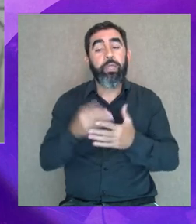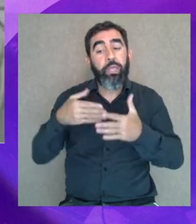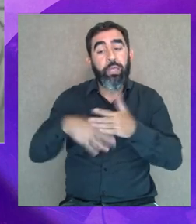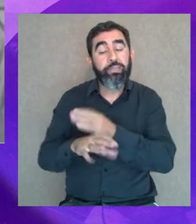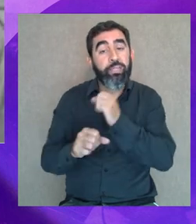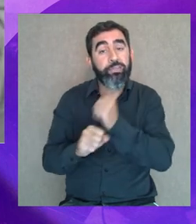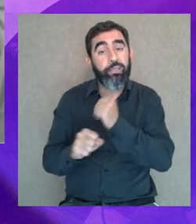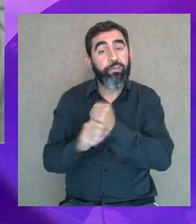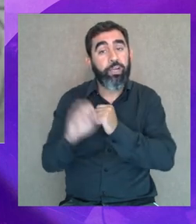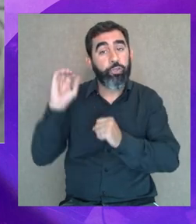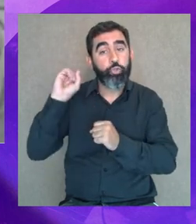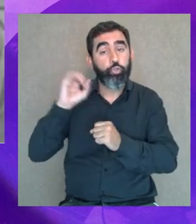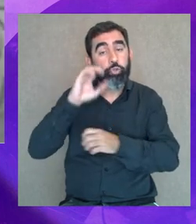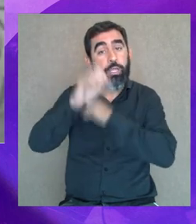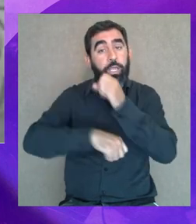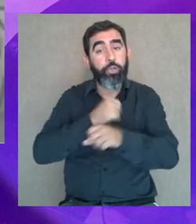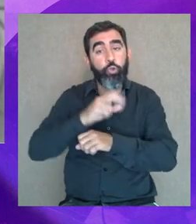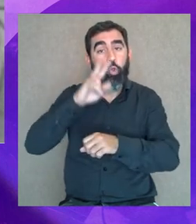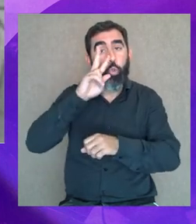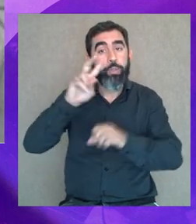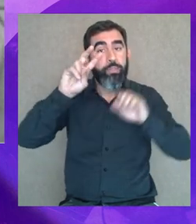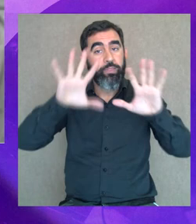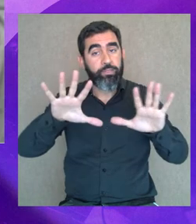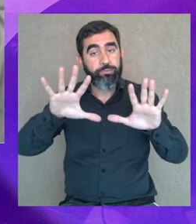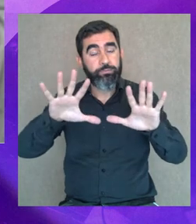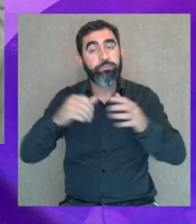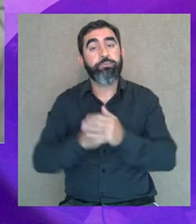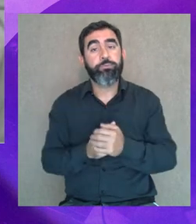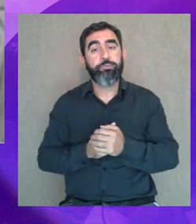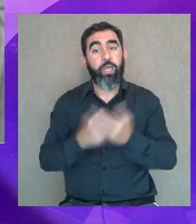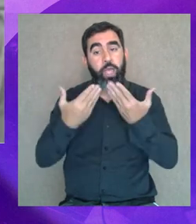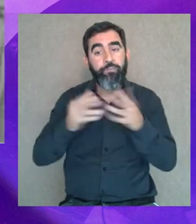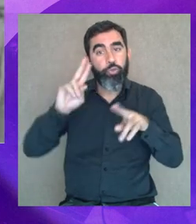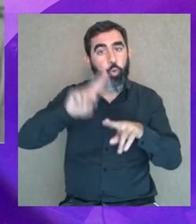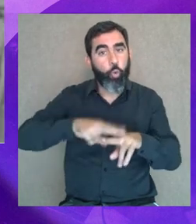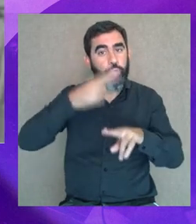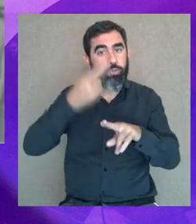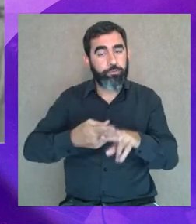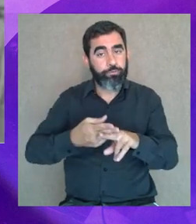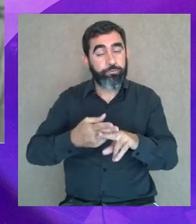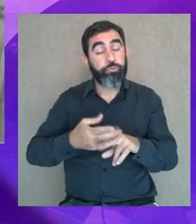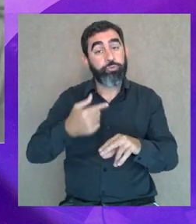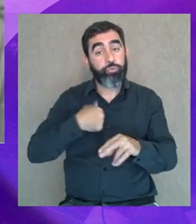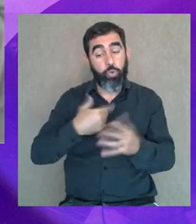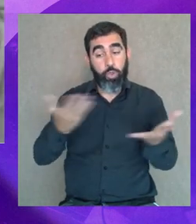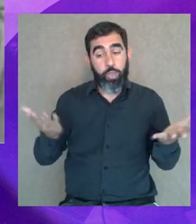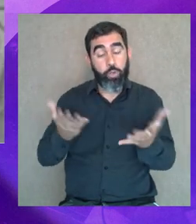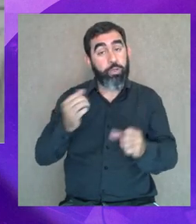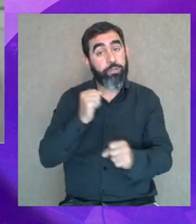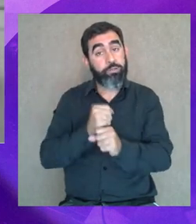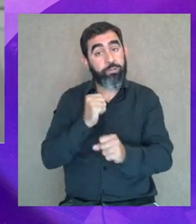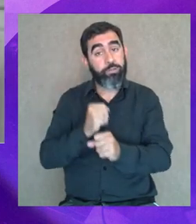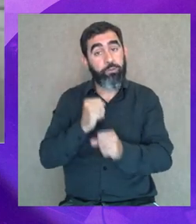trabajar en el auditorio en el 2010 que fue cuando se reabrió y bueno éramos yo actualmente